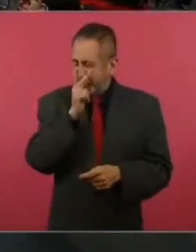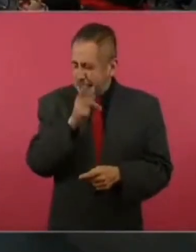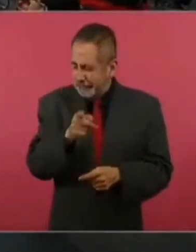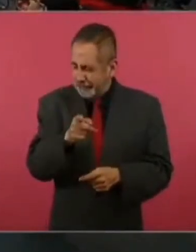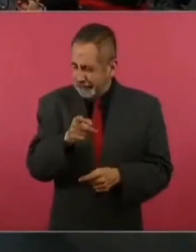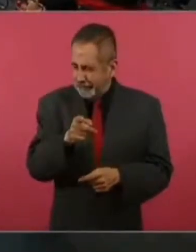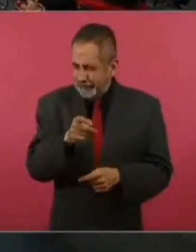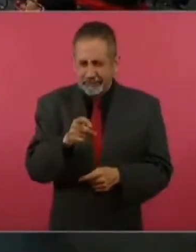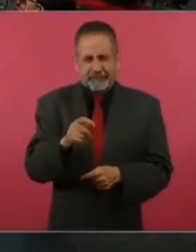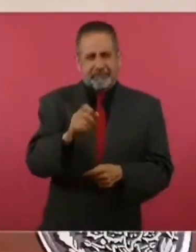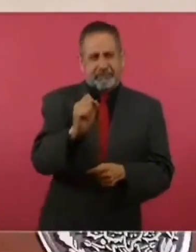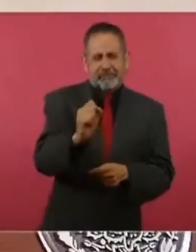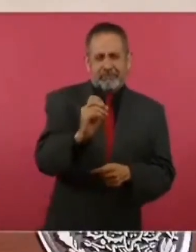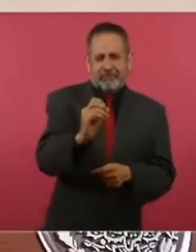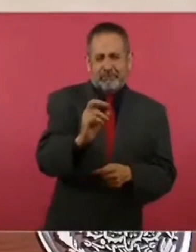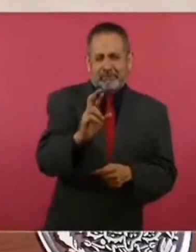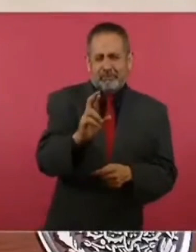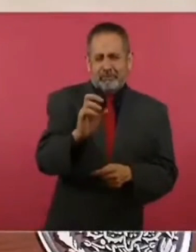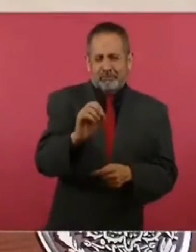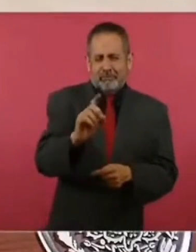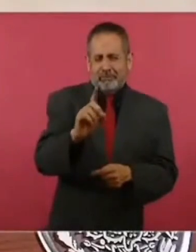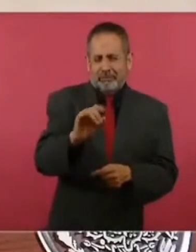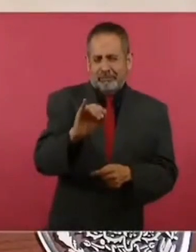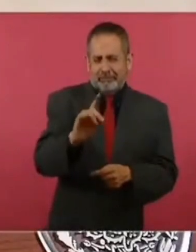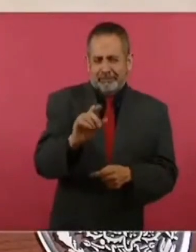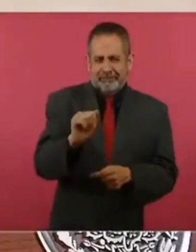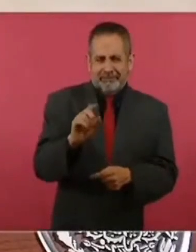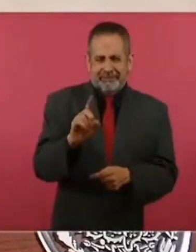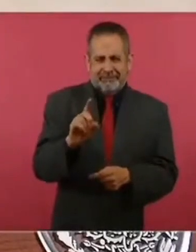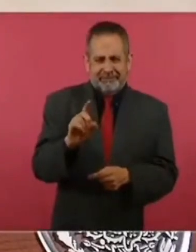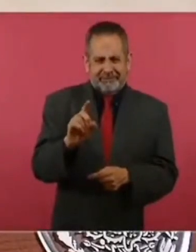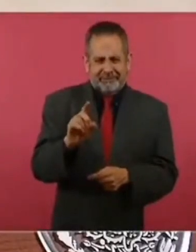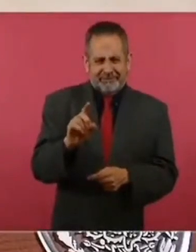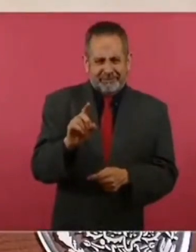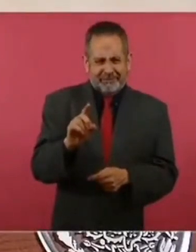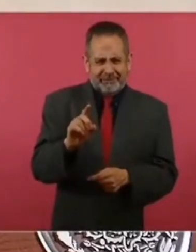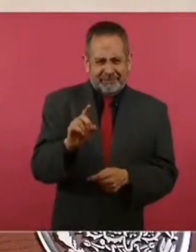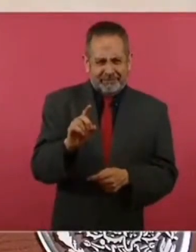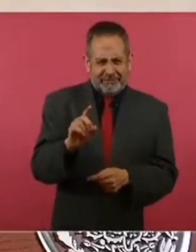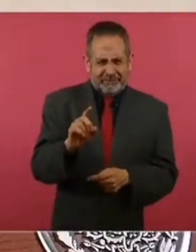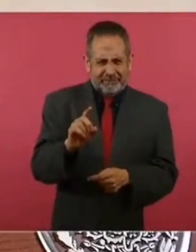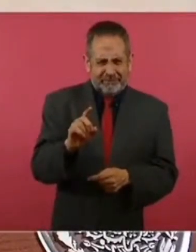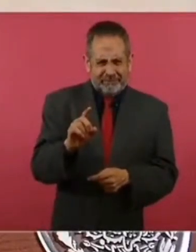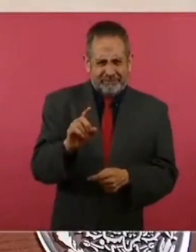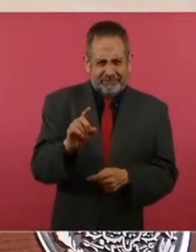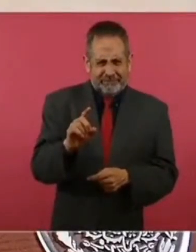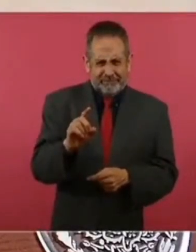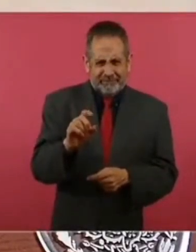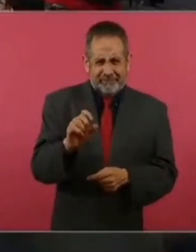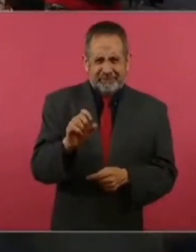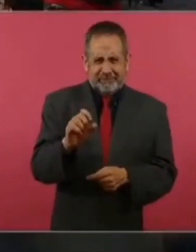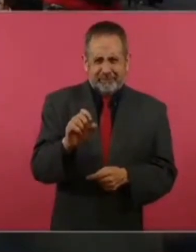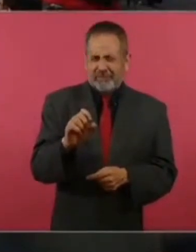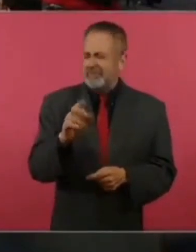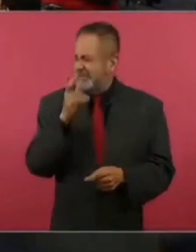la sonoridad. ¿Ah? Soloridad. Sonoridad. Sororidad.